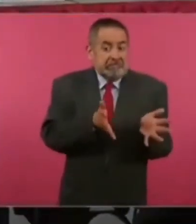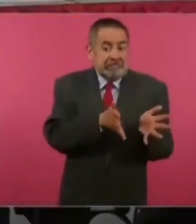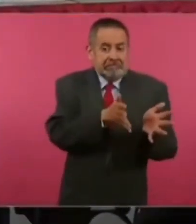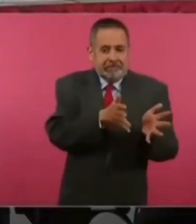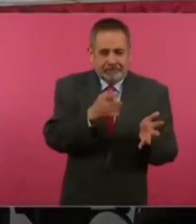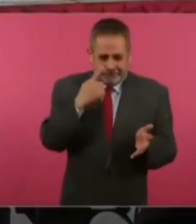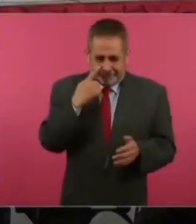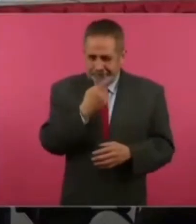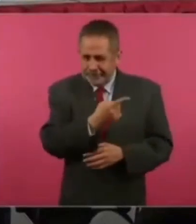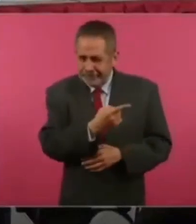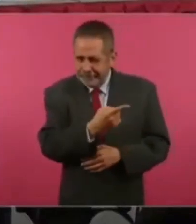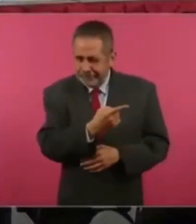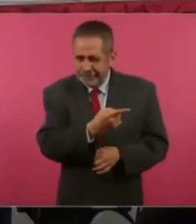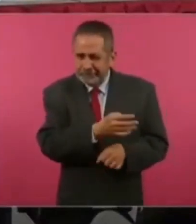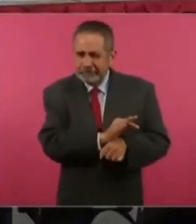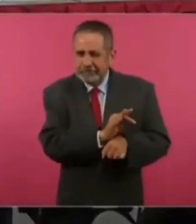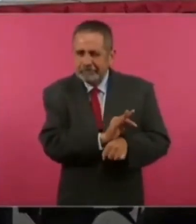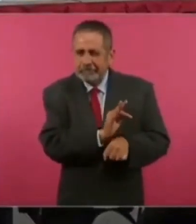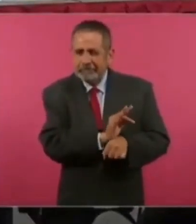ladeado, ¿no?